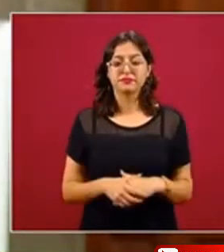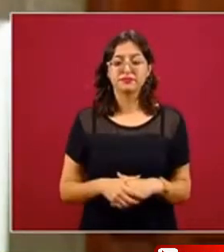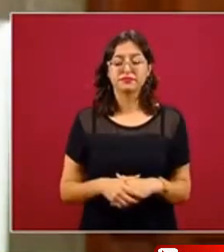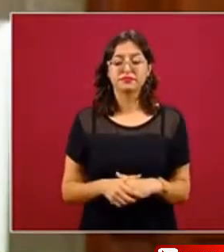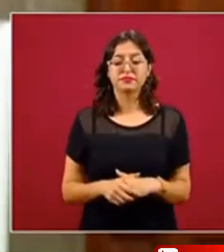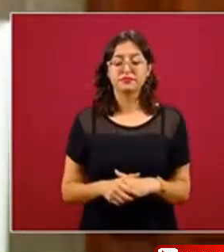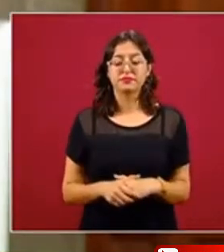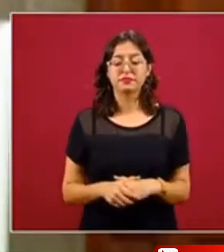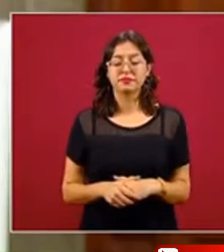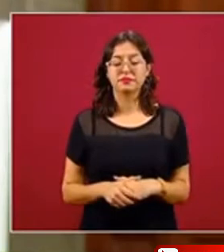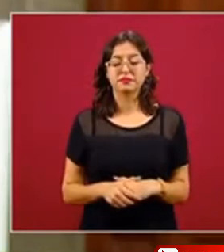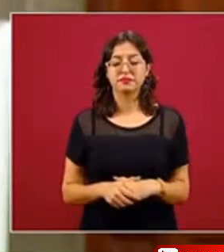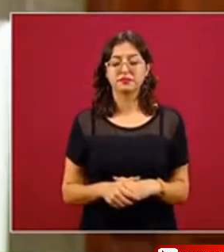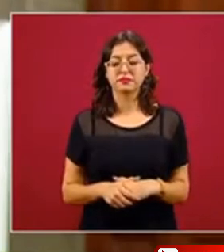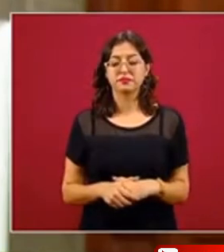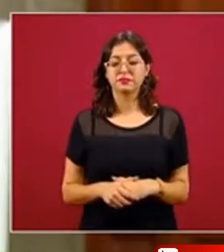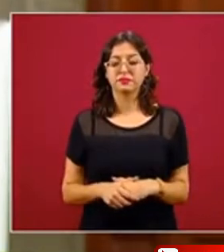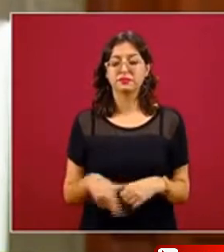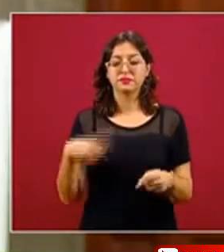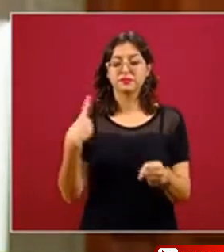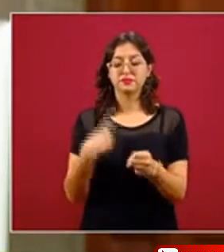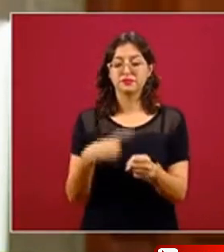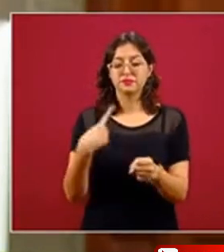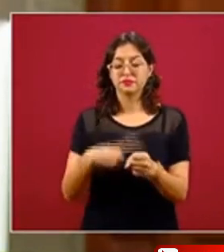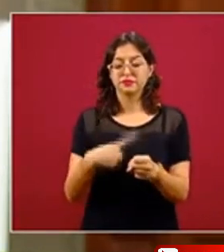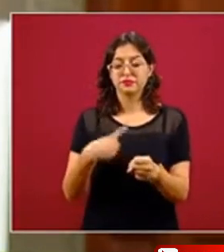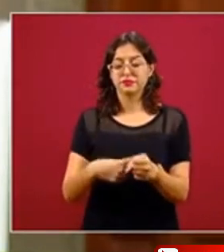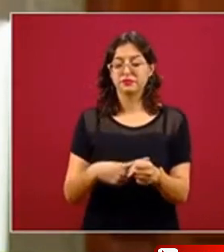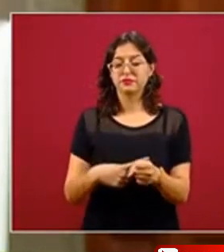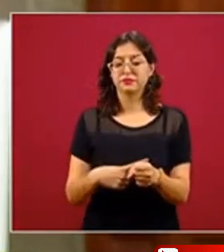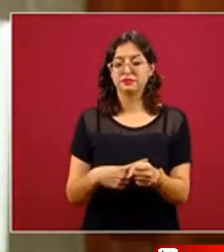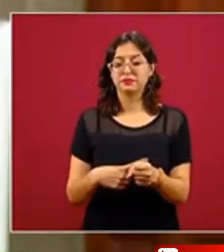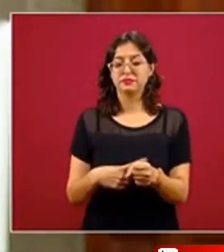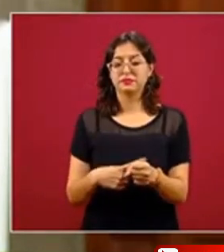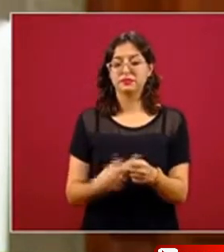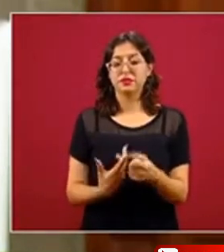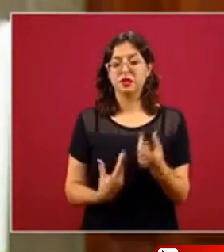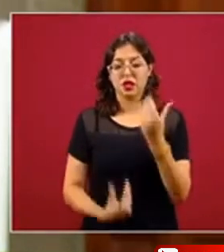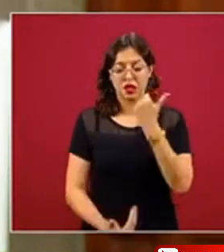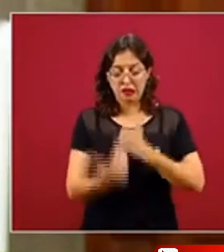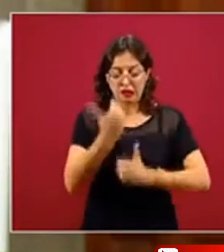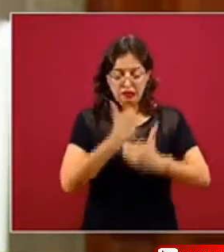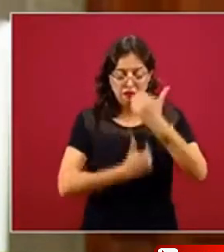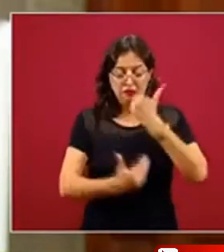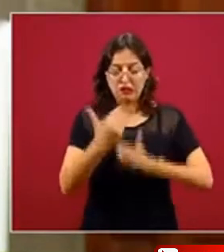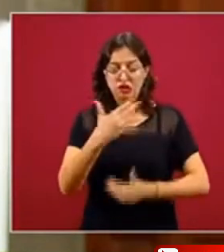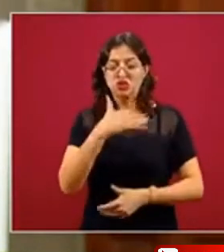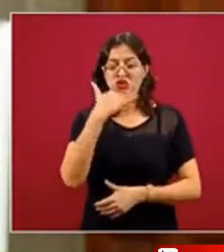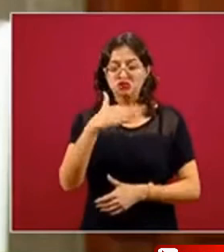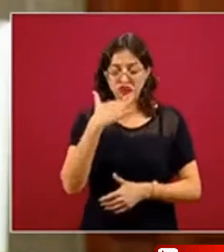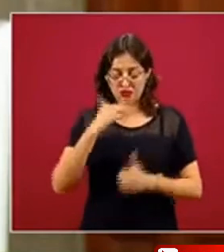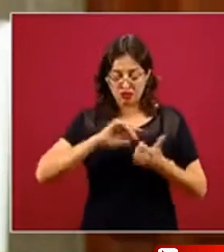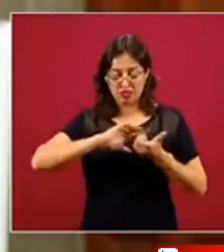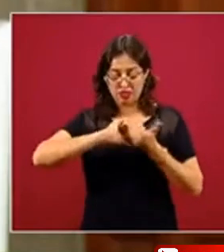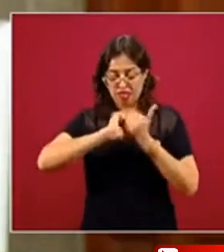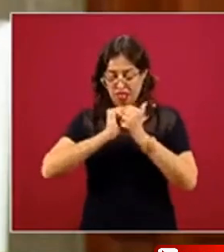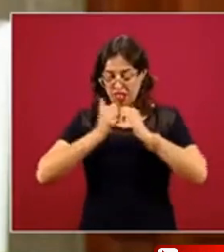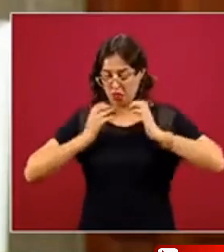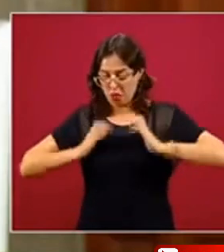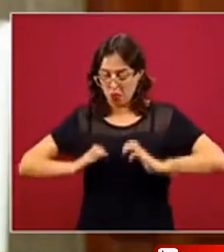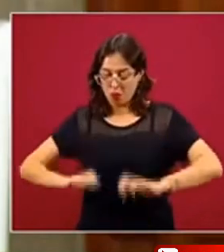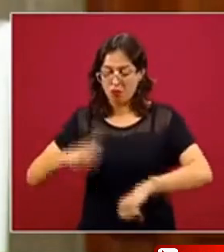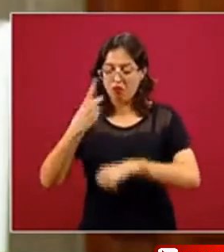esta explicación de las enfermedades crónico-degenerativas, del consumo de alimentos de productos chatarra, de